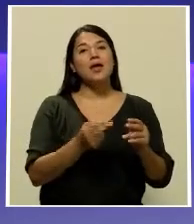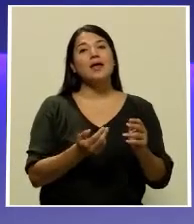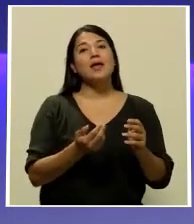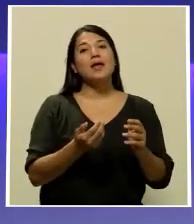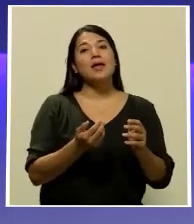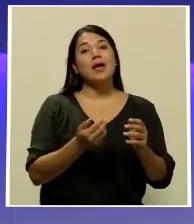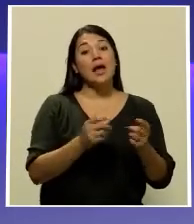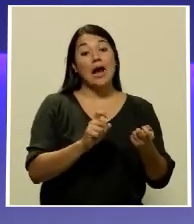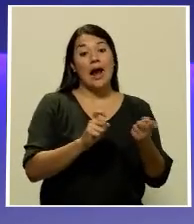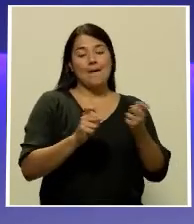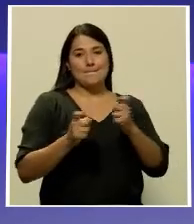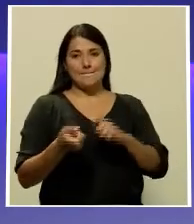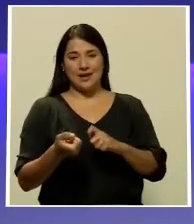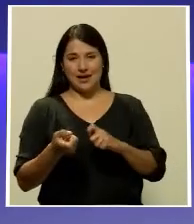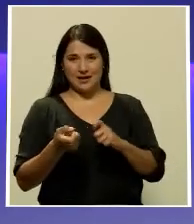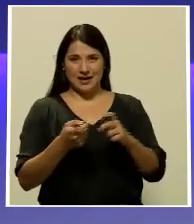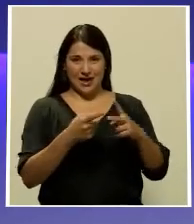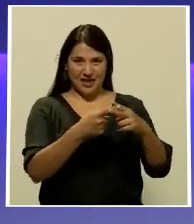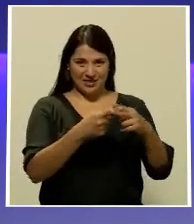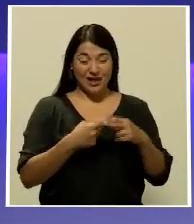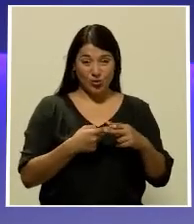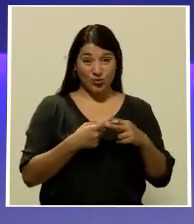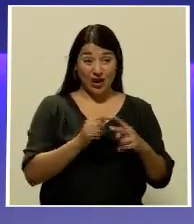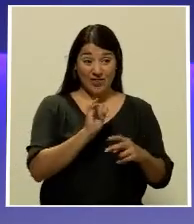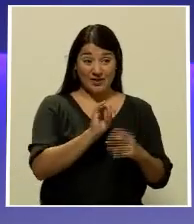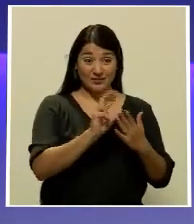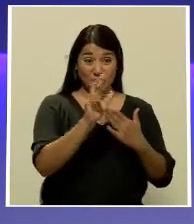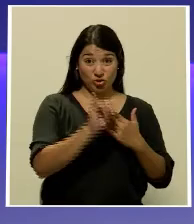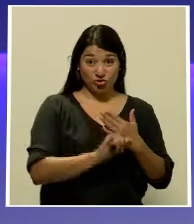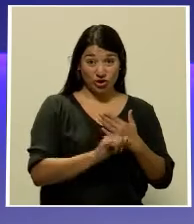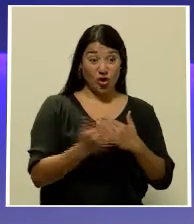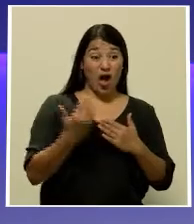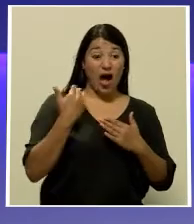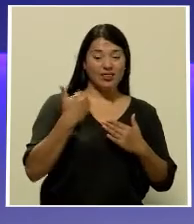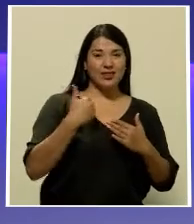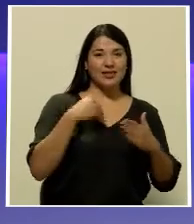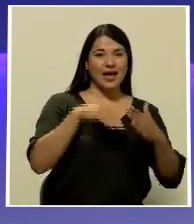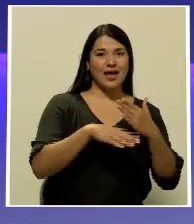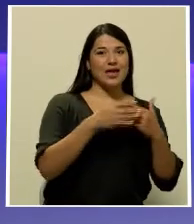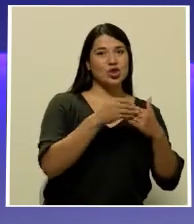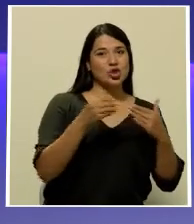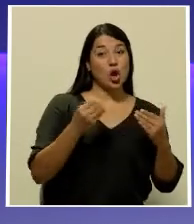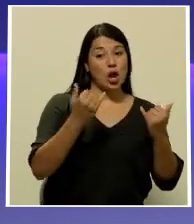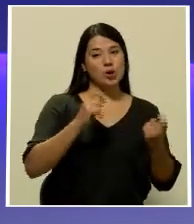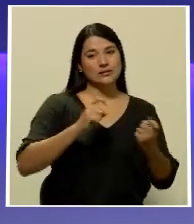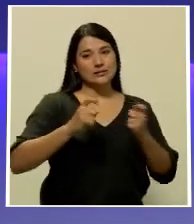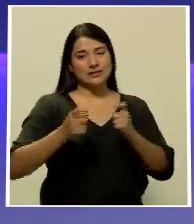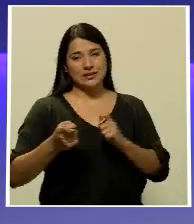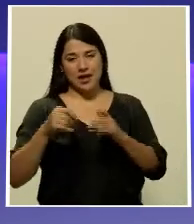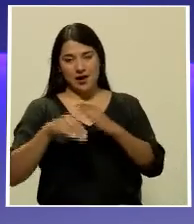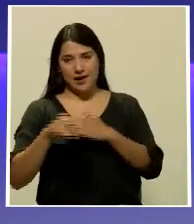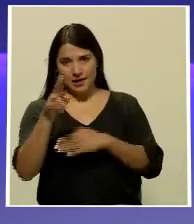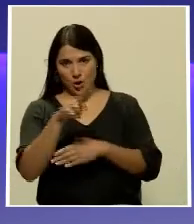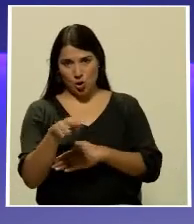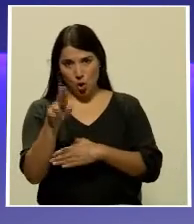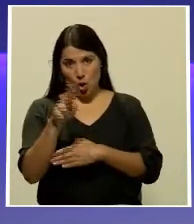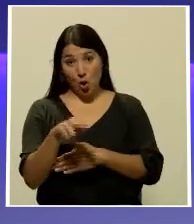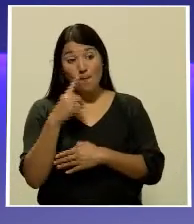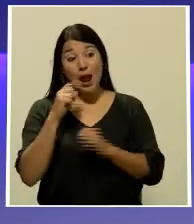la pasó a deuda en colones. Para conversar sobre esta operación financiera y sobre la